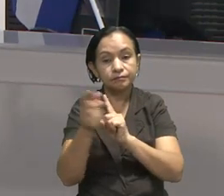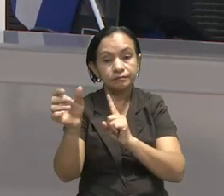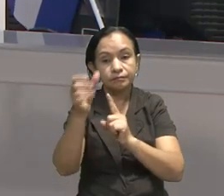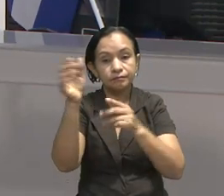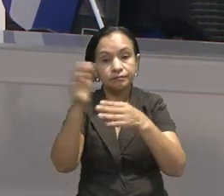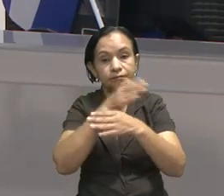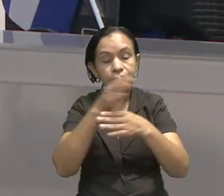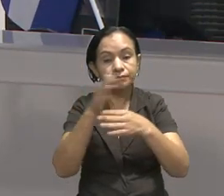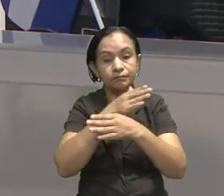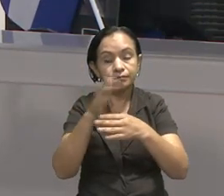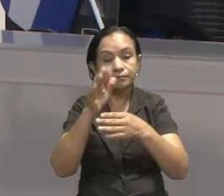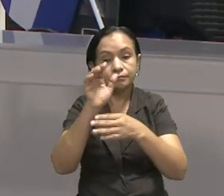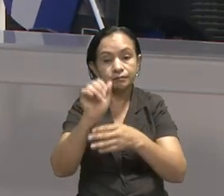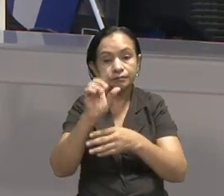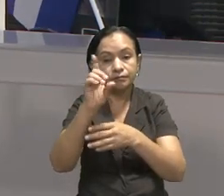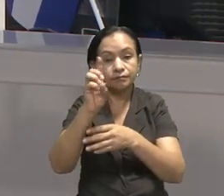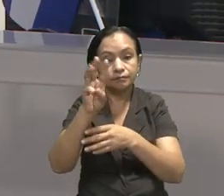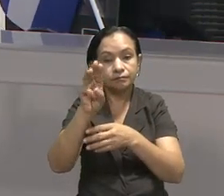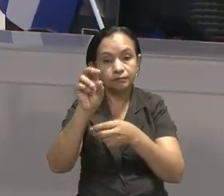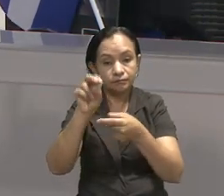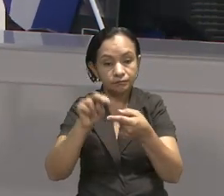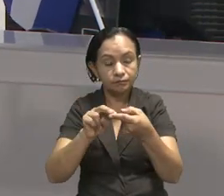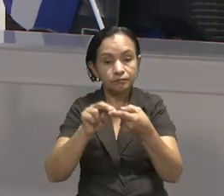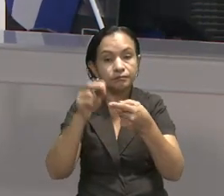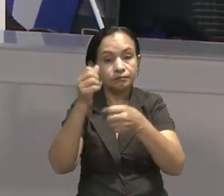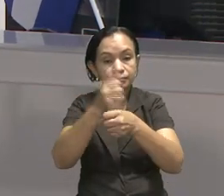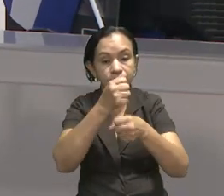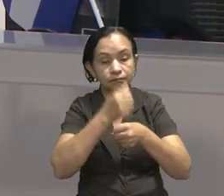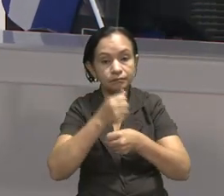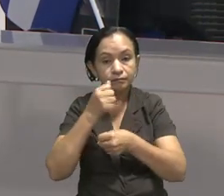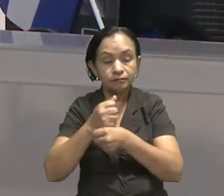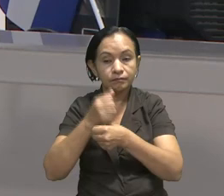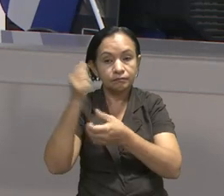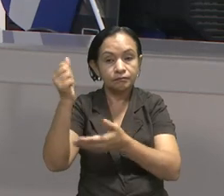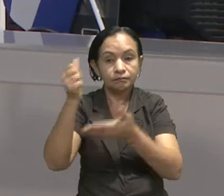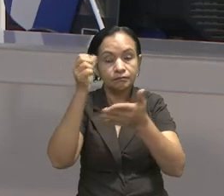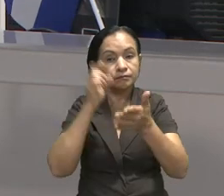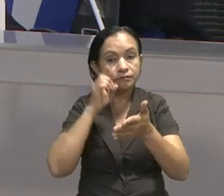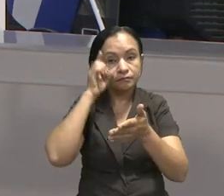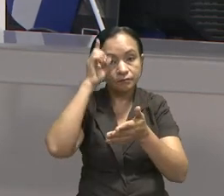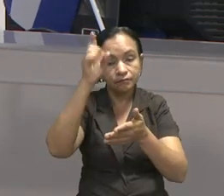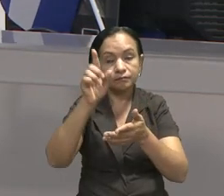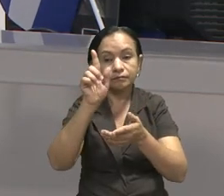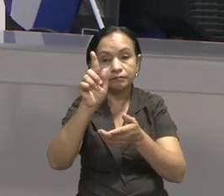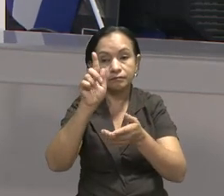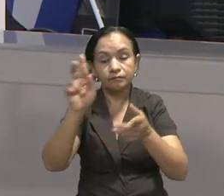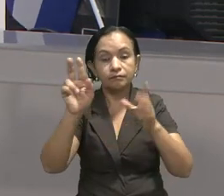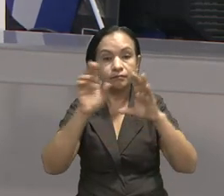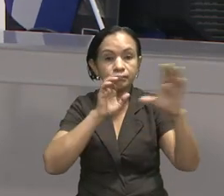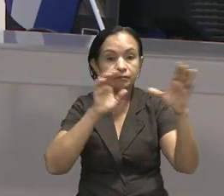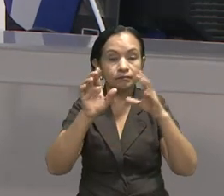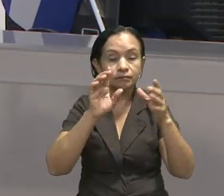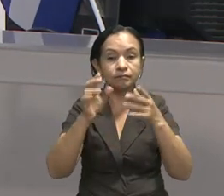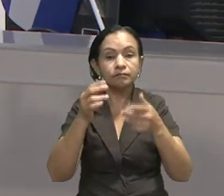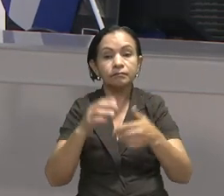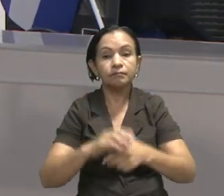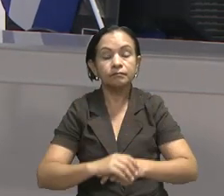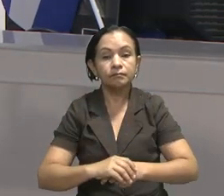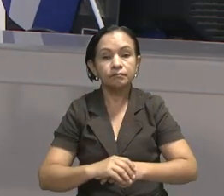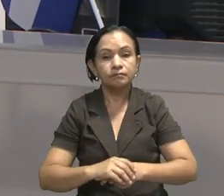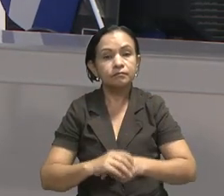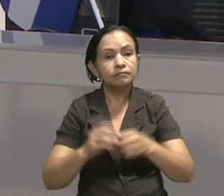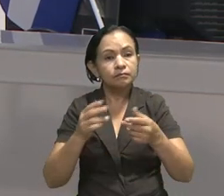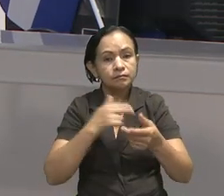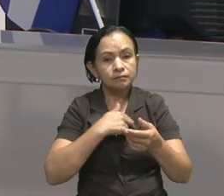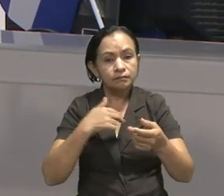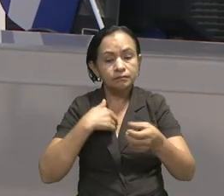otros, mediante la administración y operación de un fondo de desarrollo de telecomunicaciones convergentes para